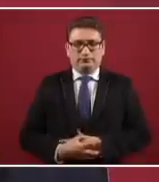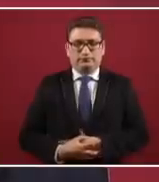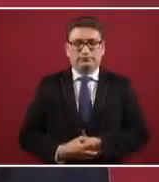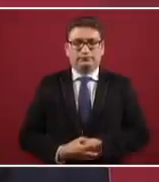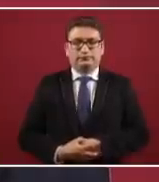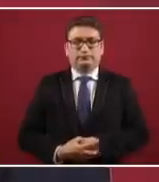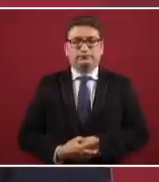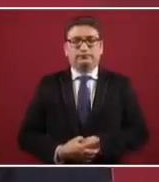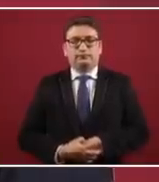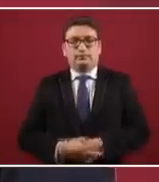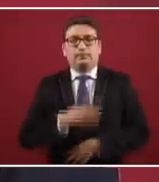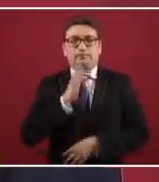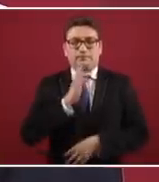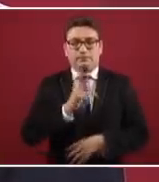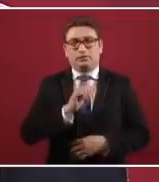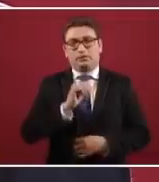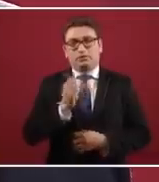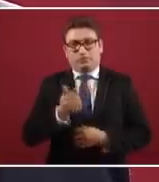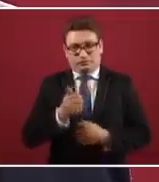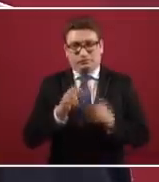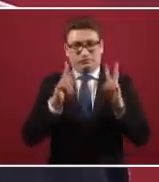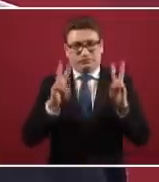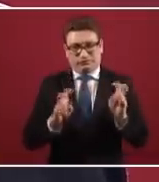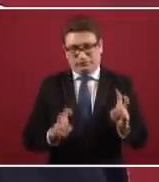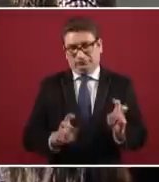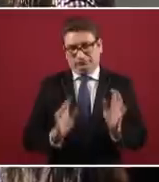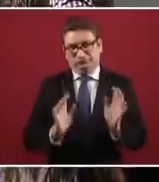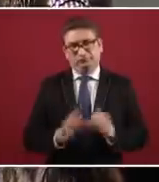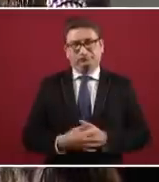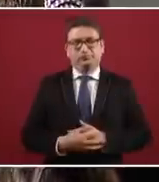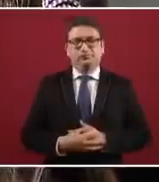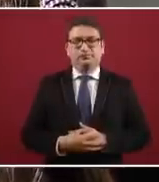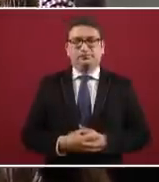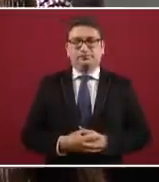vamos a hablar de otras cosas mejor, y que la